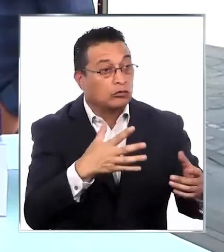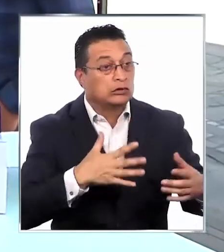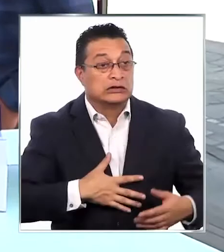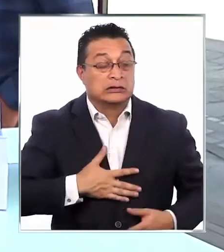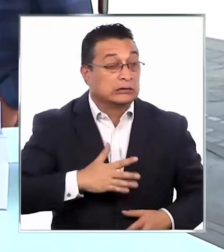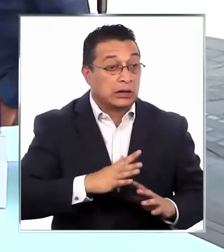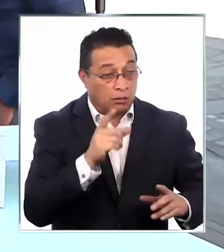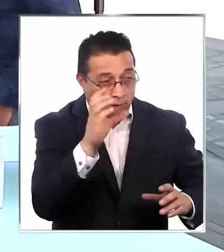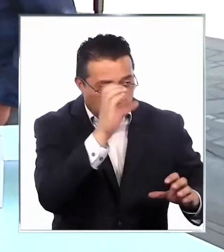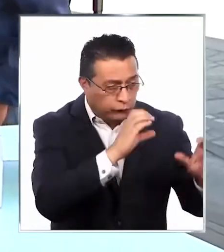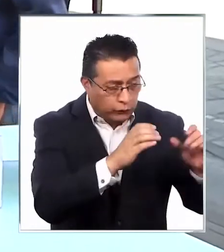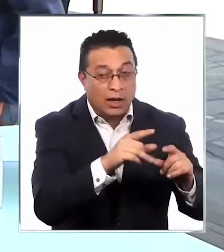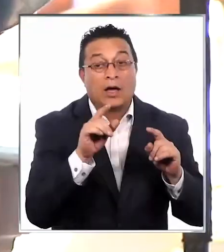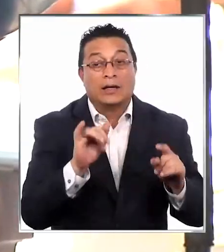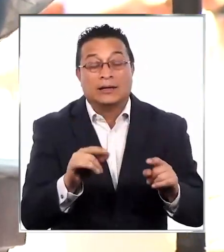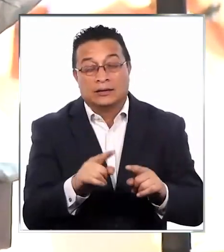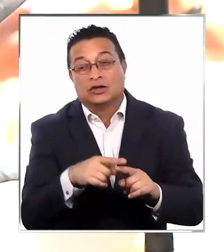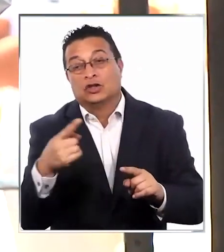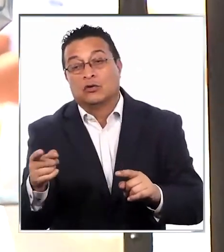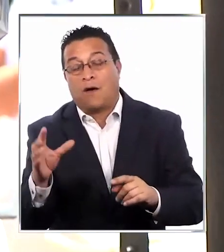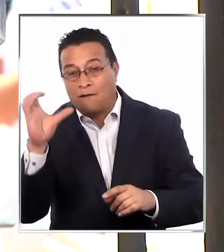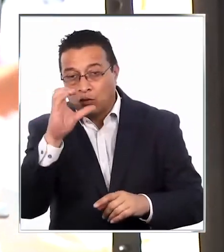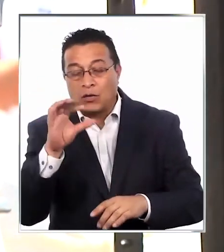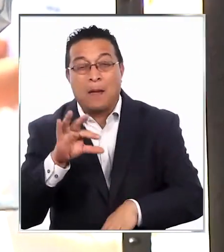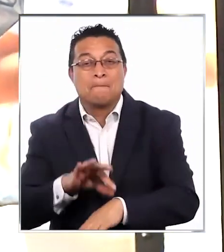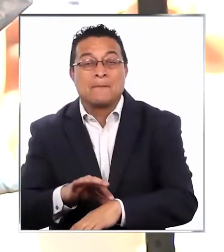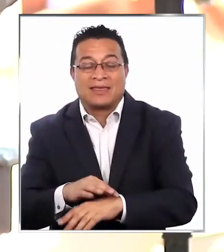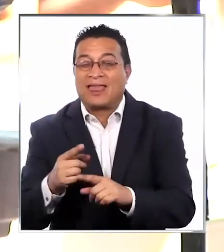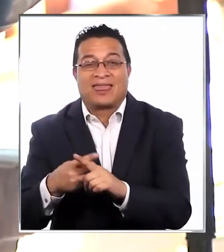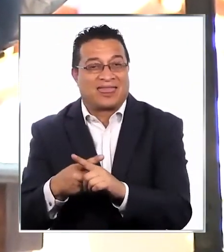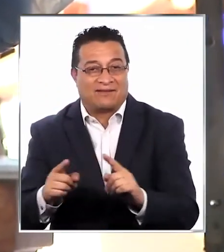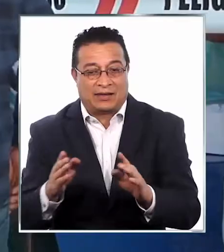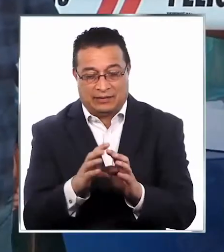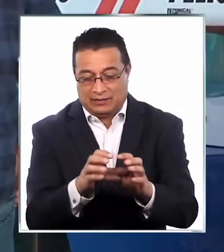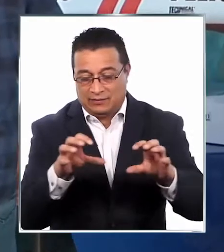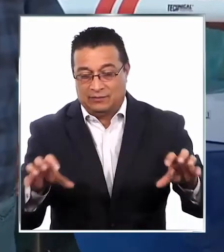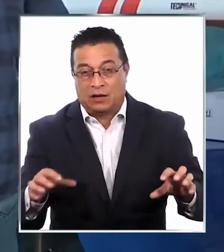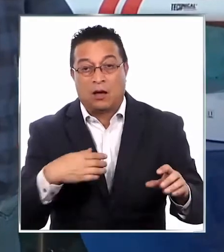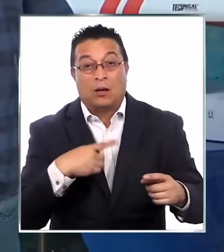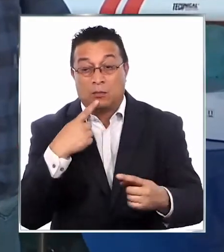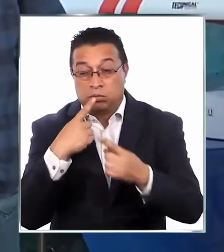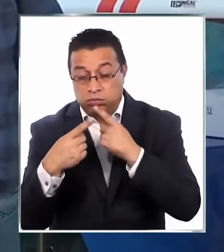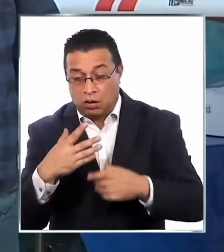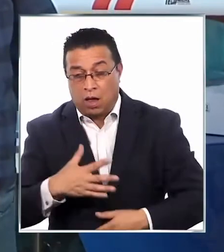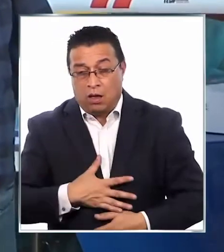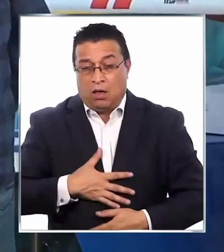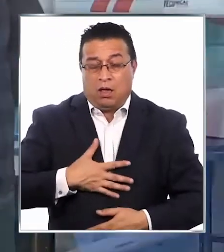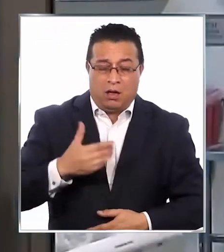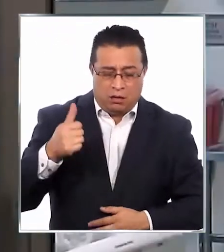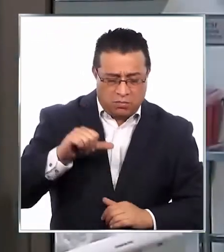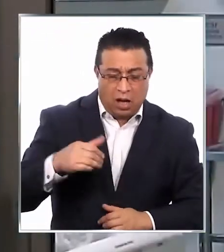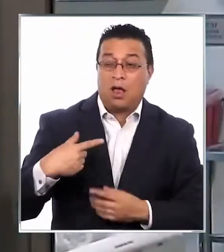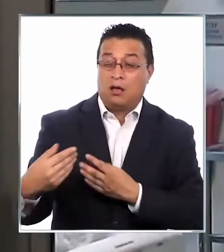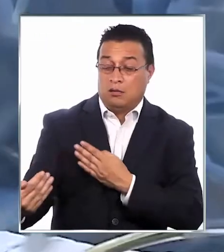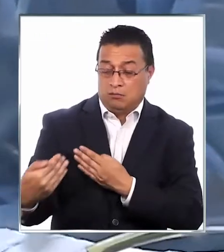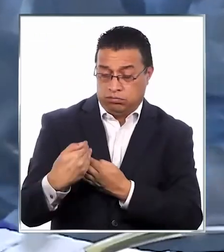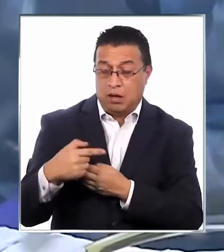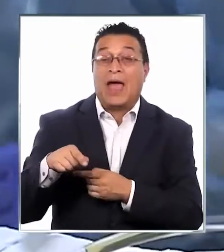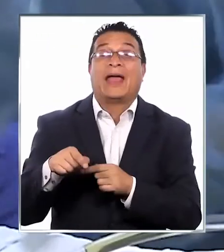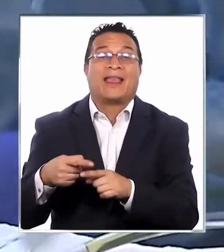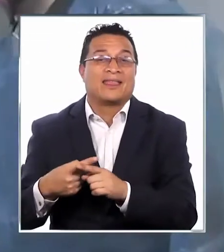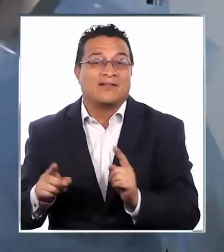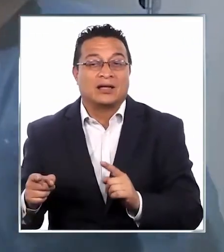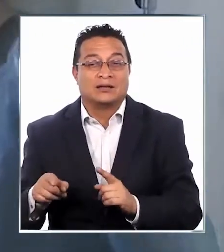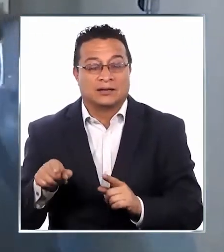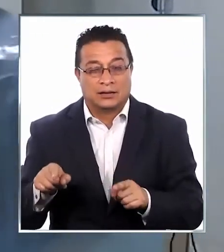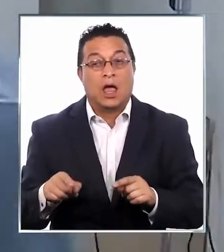que no están sintomáticos, con búsqueda médica, o sea, los casos que consultan porque se sienten enfermos y el